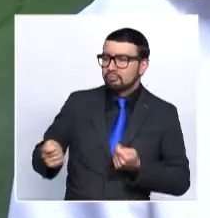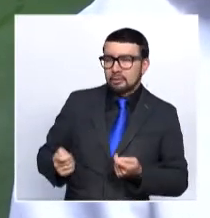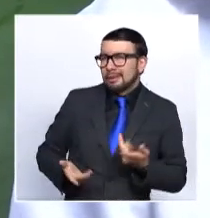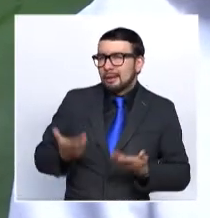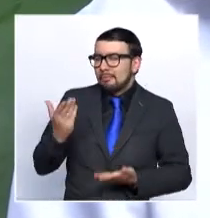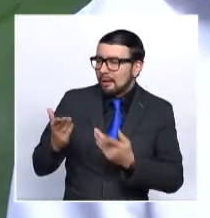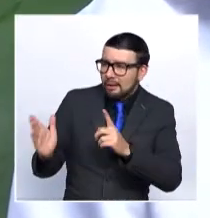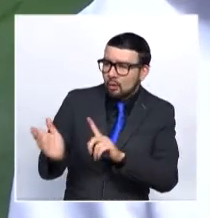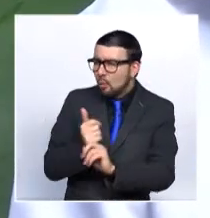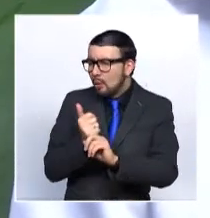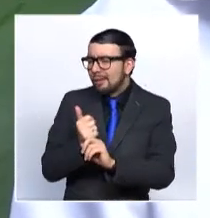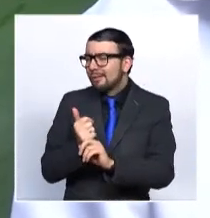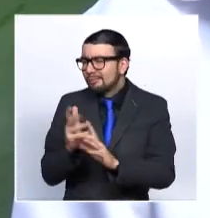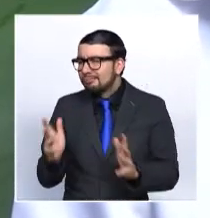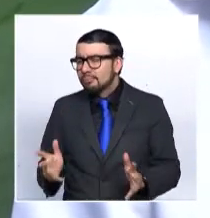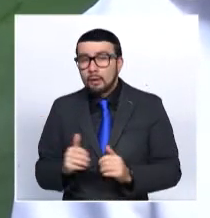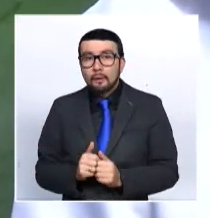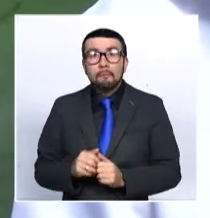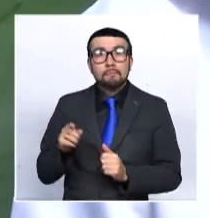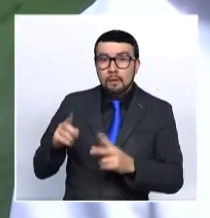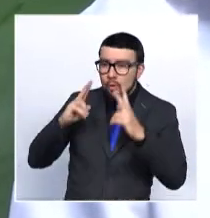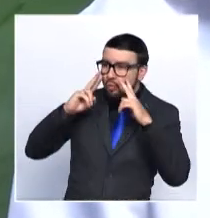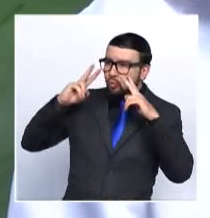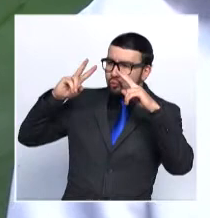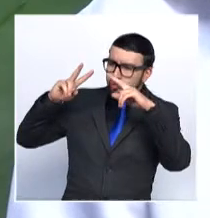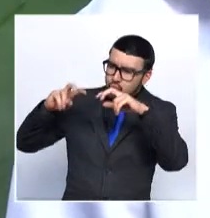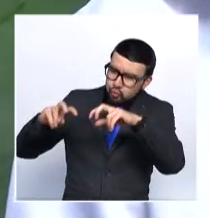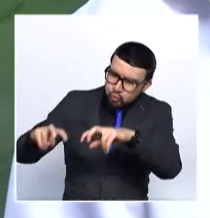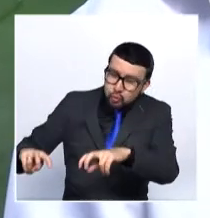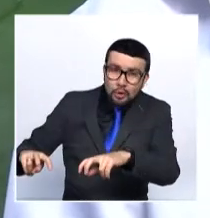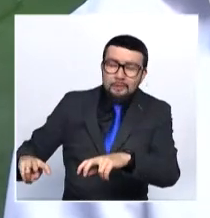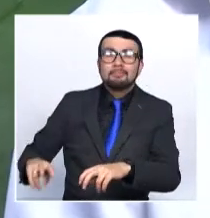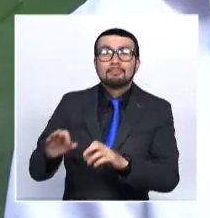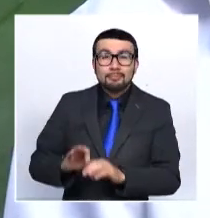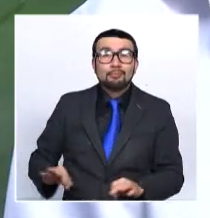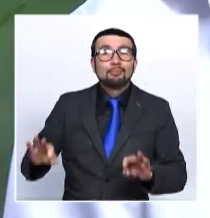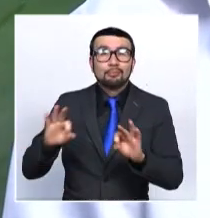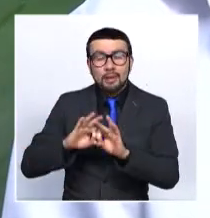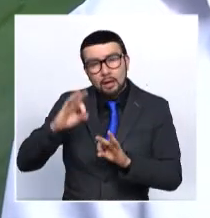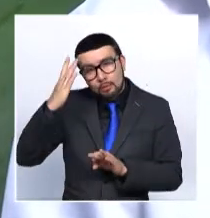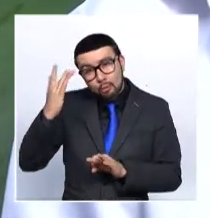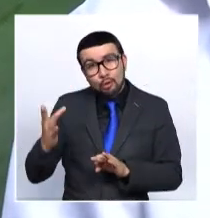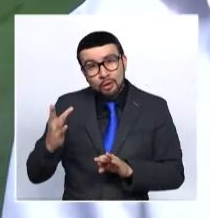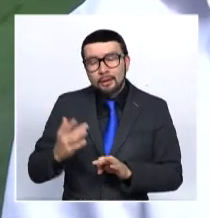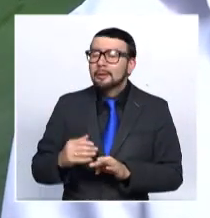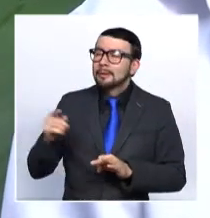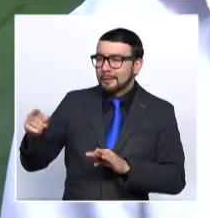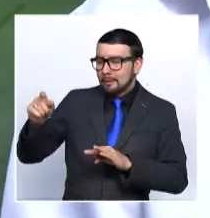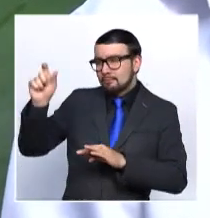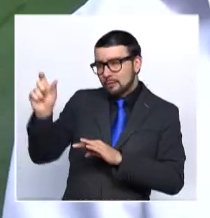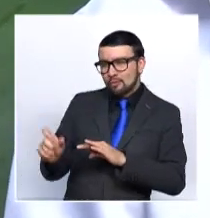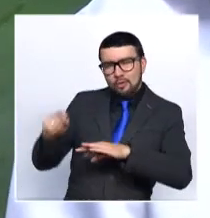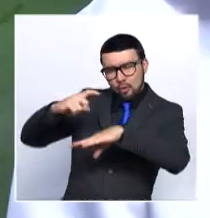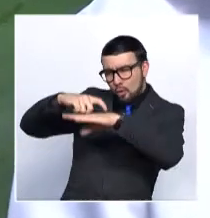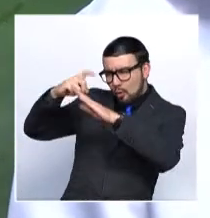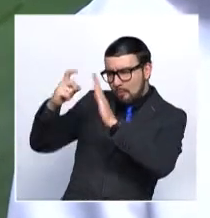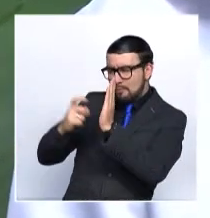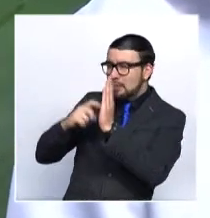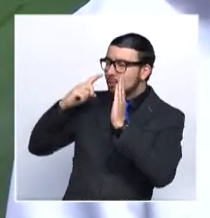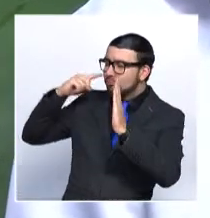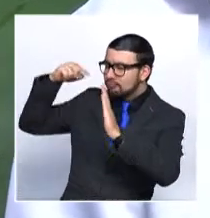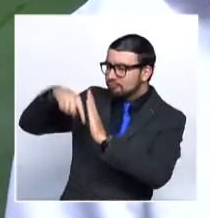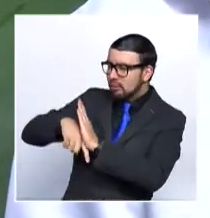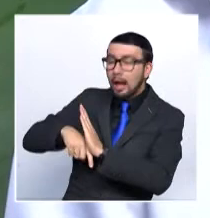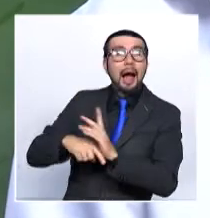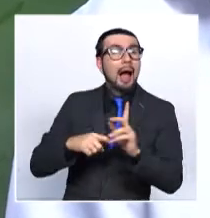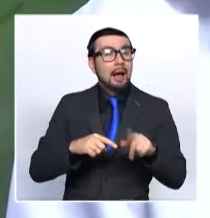encuentre, ¿cierto? Esa valoración a mí me ha parecido muy interesante porque ha logrado darle un manejo integral al paciente. Se une también la doctora Adriana